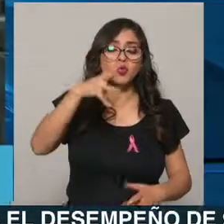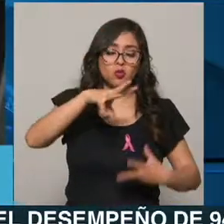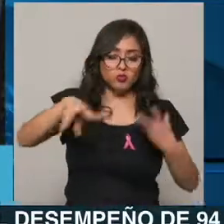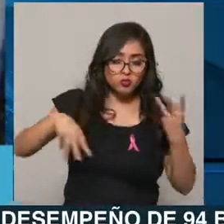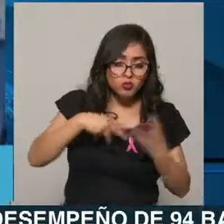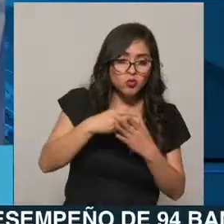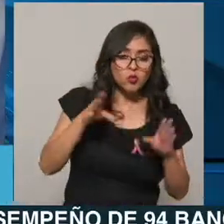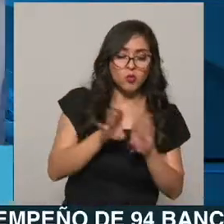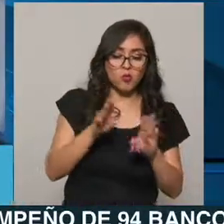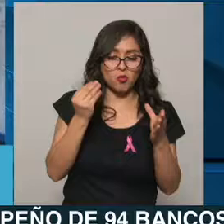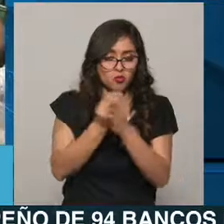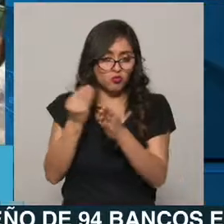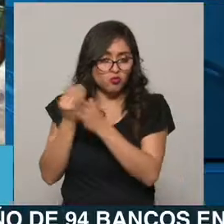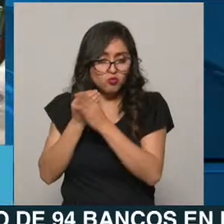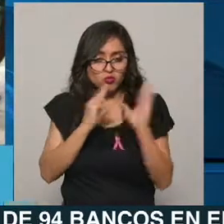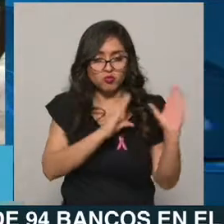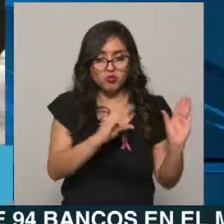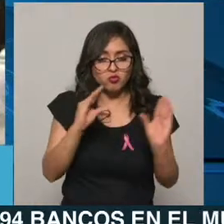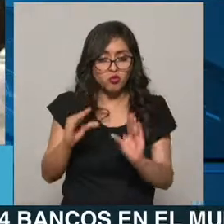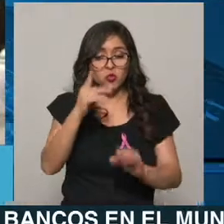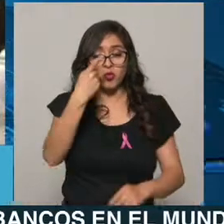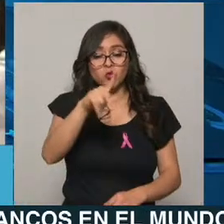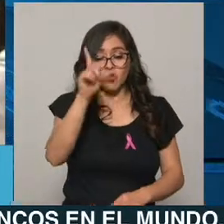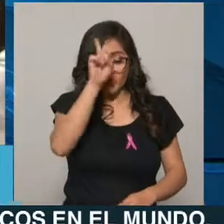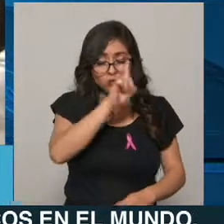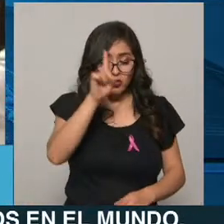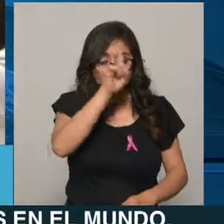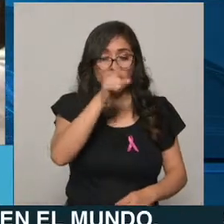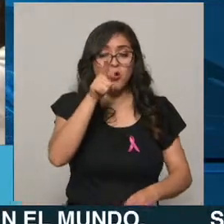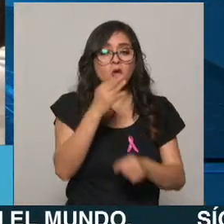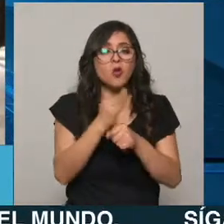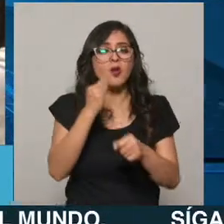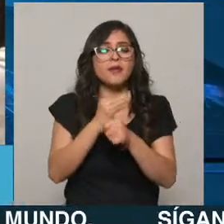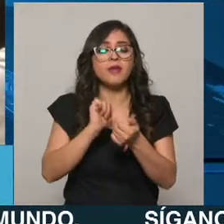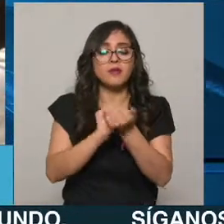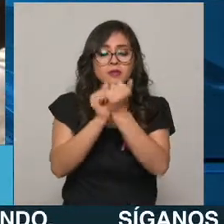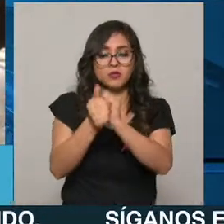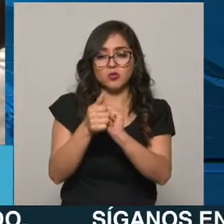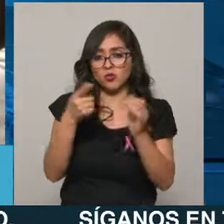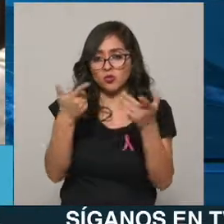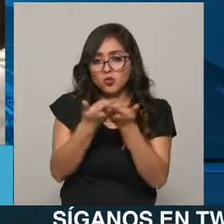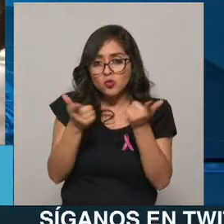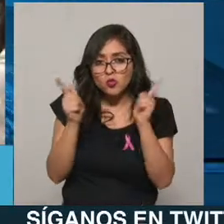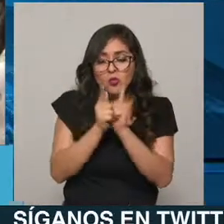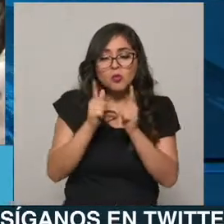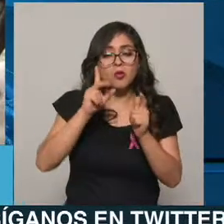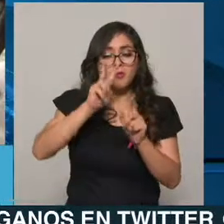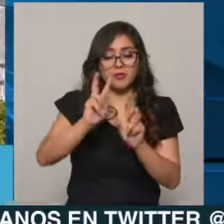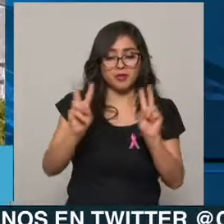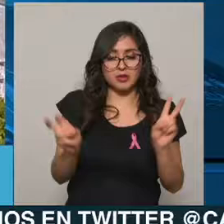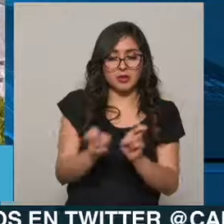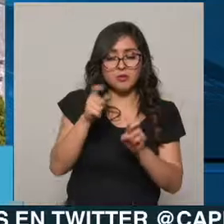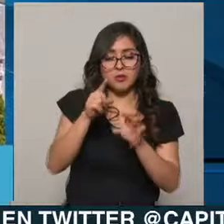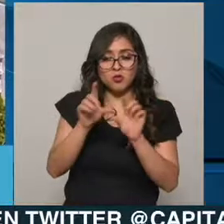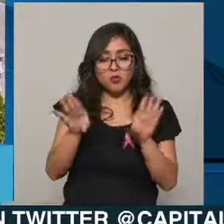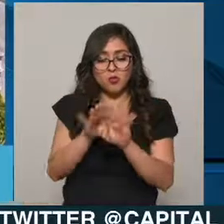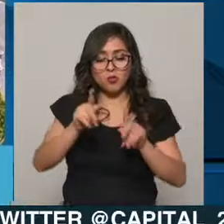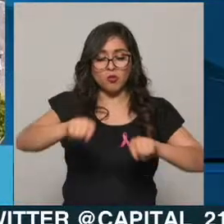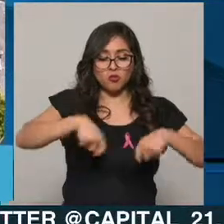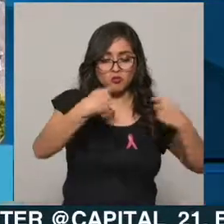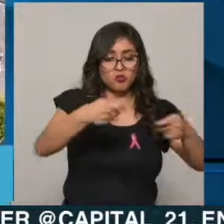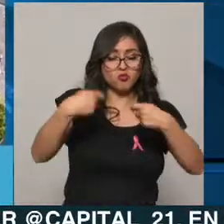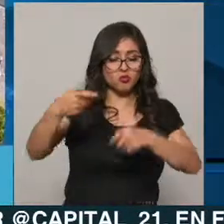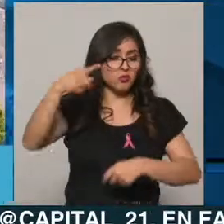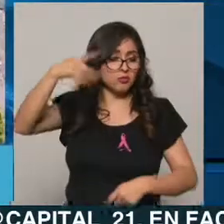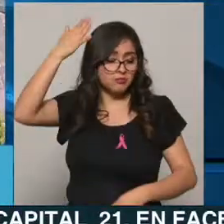en capacitación. ¿Tú les recomiendas que dentro de este amplio panorama que les ofrece la capacitación busquen temas para saber cómo delegar, por ejemplo, como el